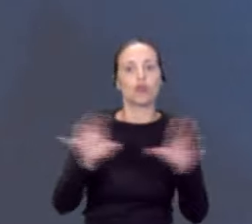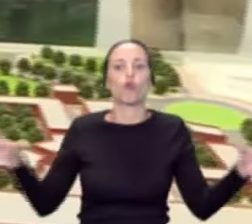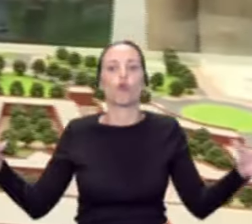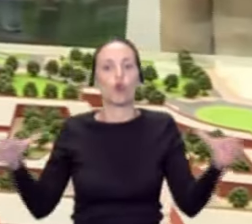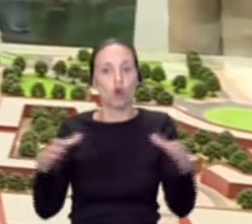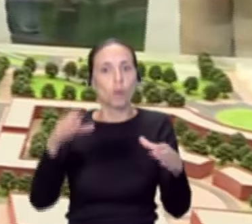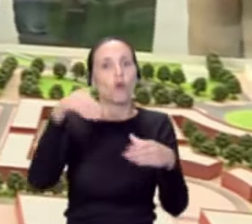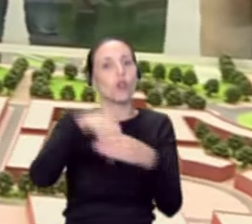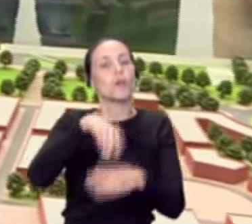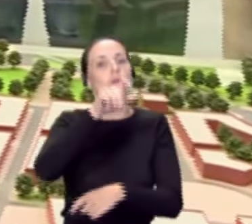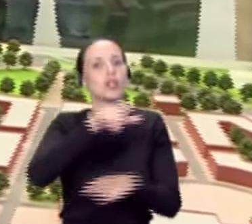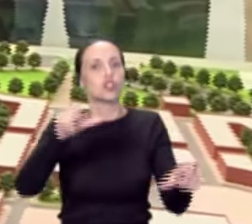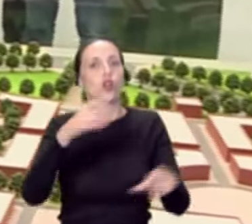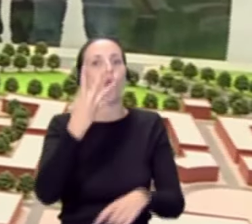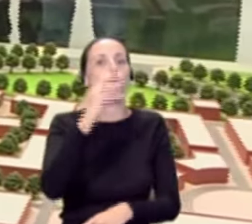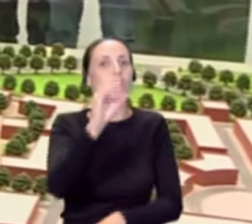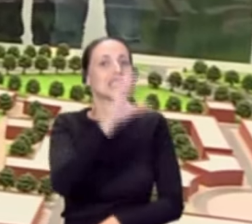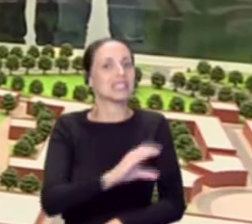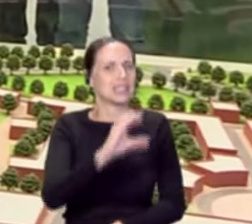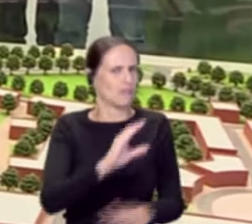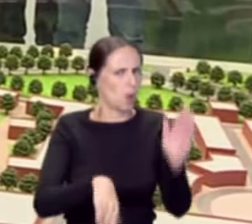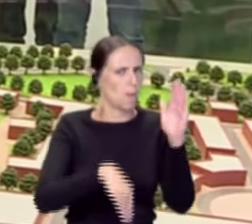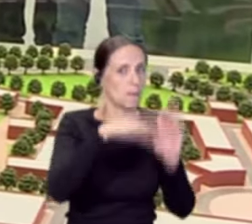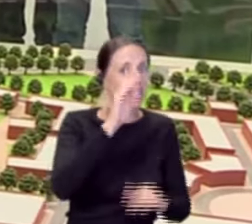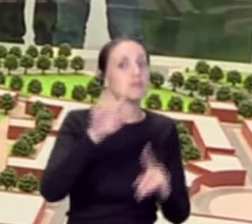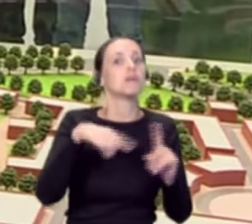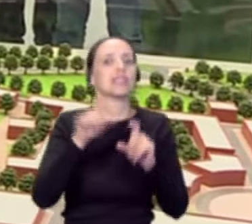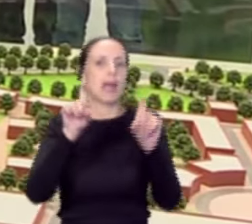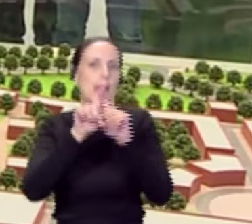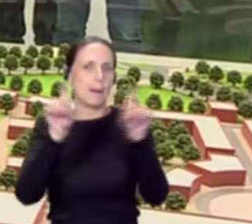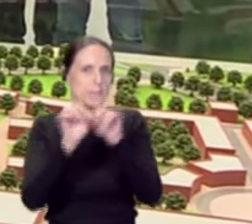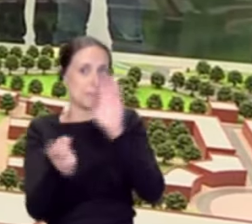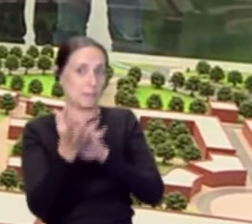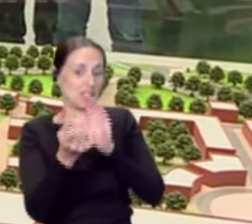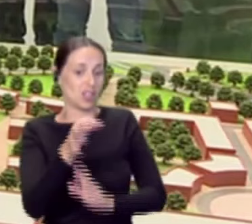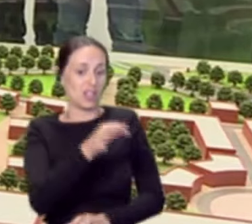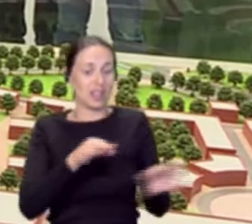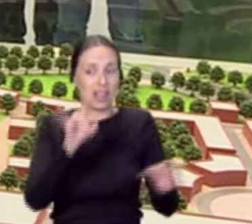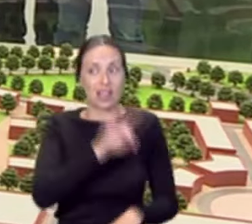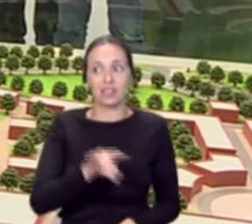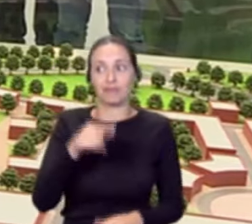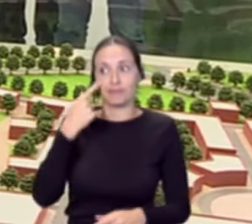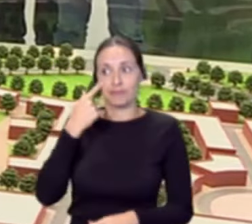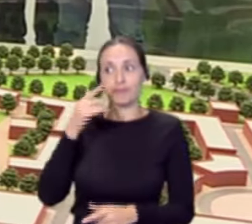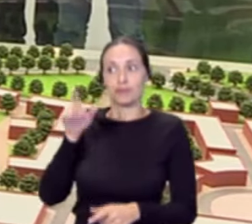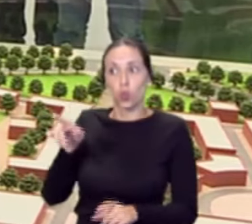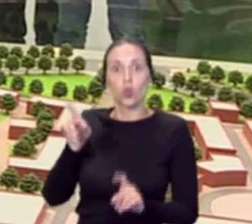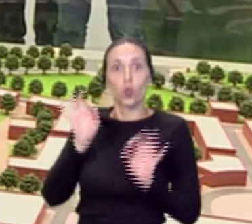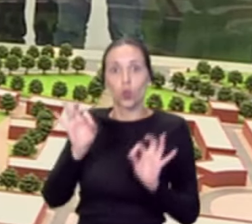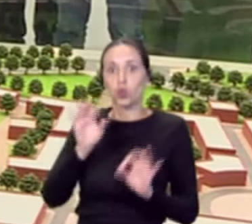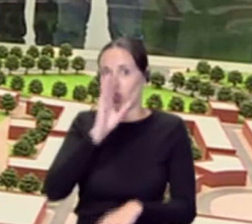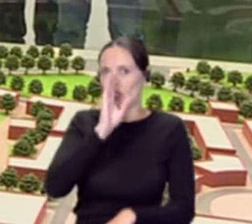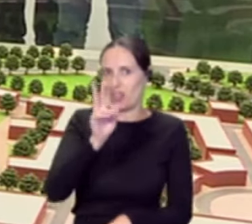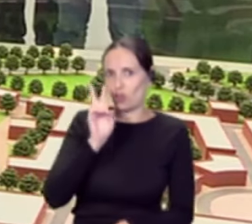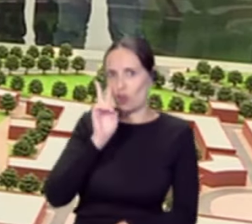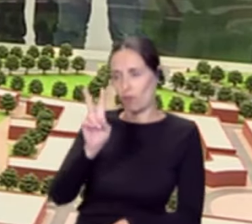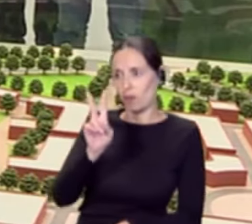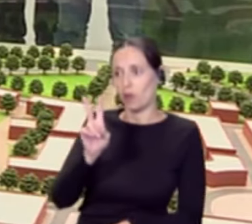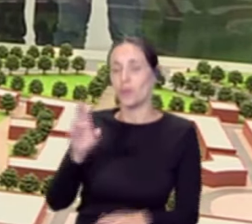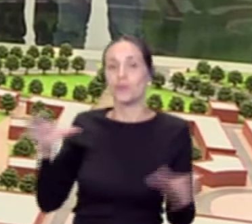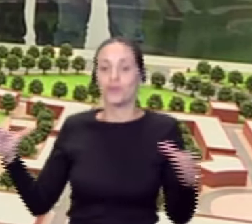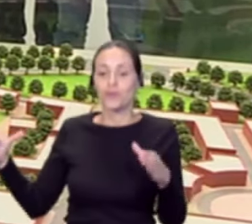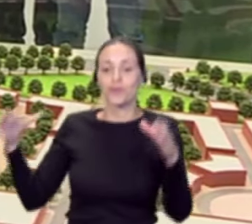conformada por más de 40 científicos y emprendedores de las islas. Es imagen que nos llega en directo. En esos